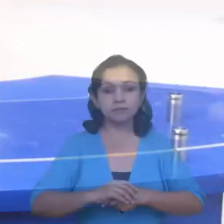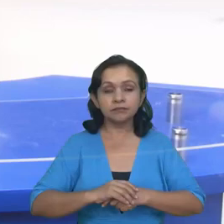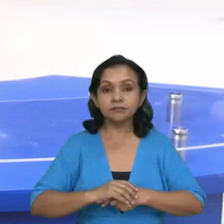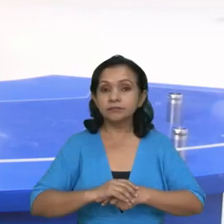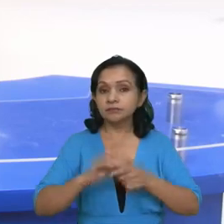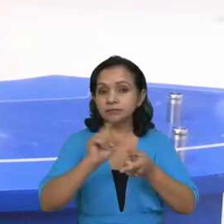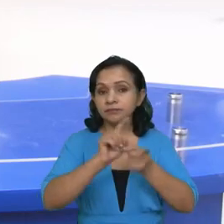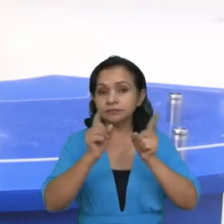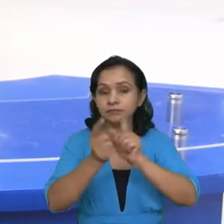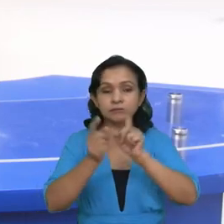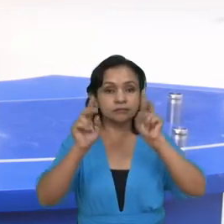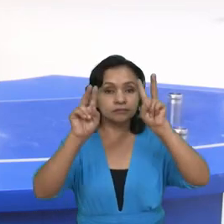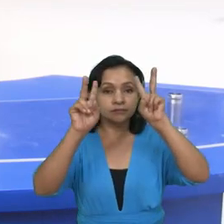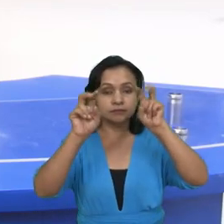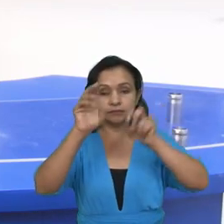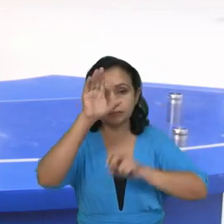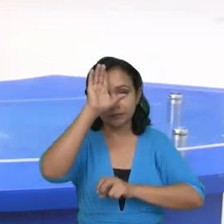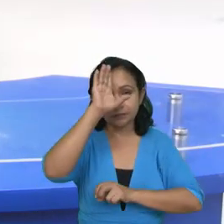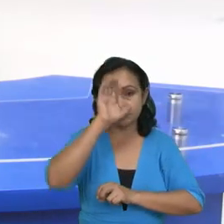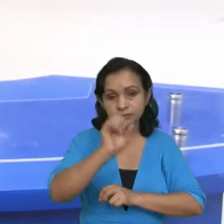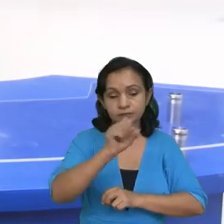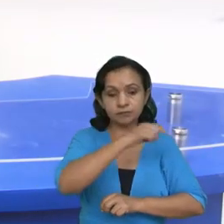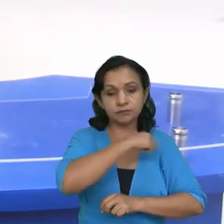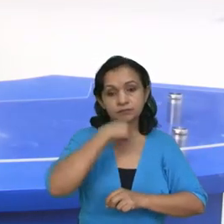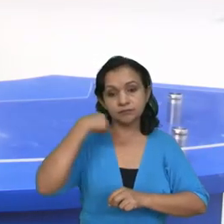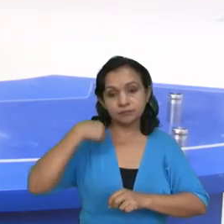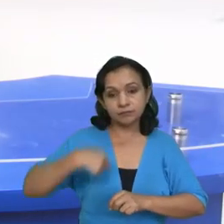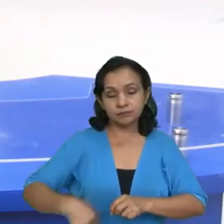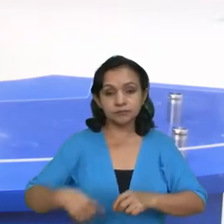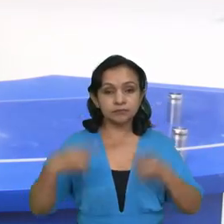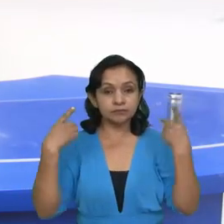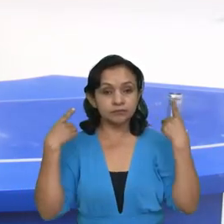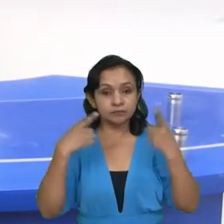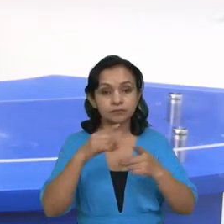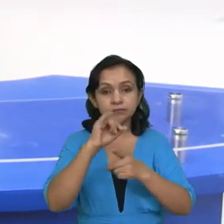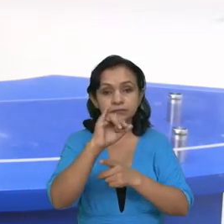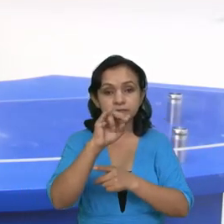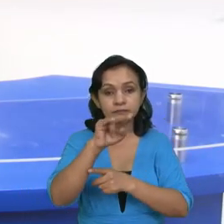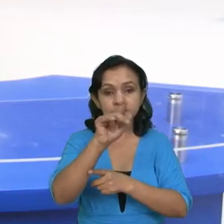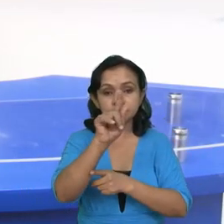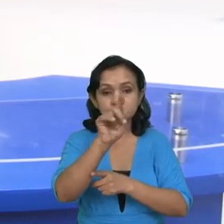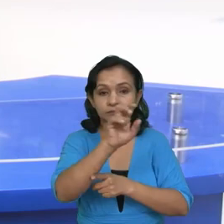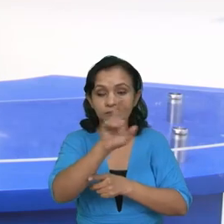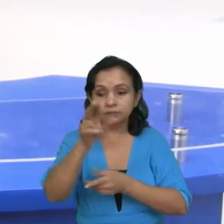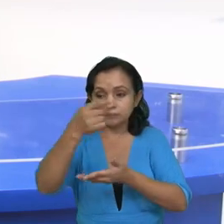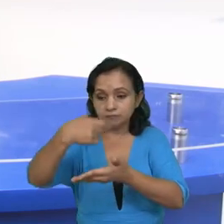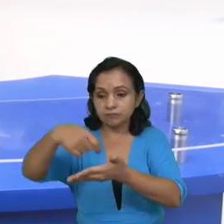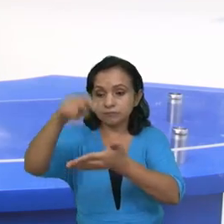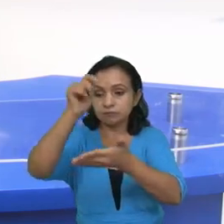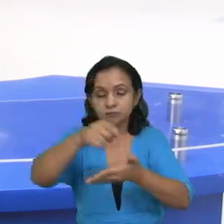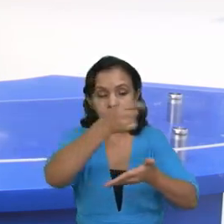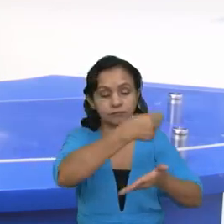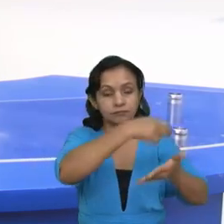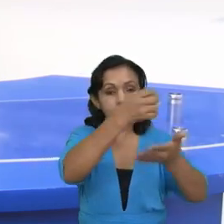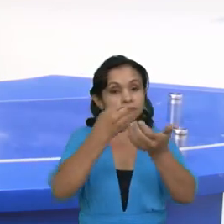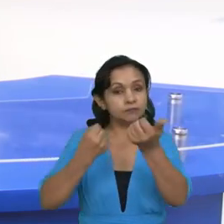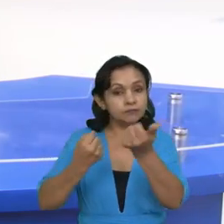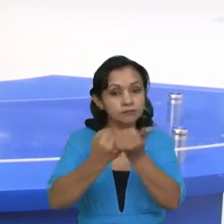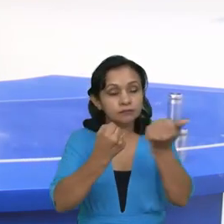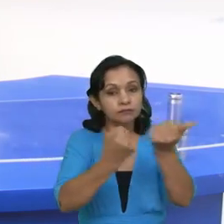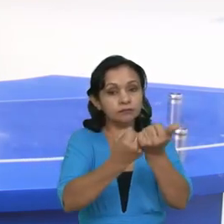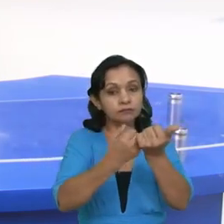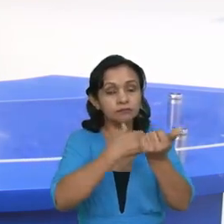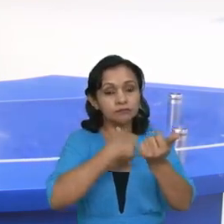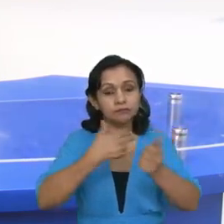cambiando de tema el embajador de china taiwán y el director general de ineter firmaron el convenio de cooperación para el